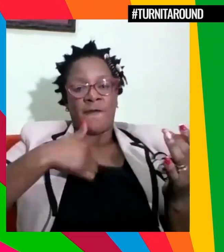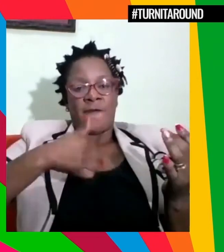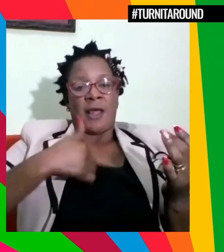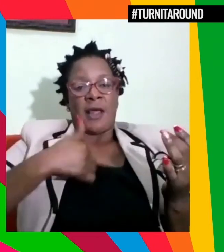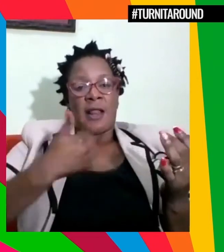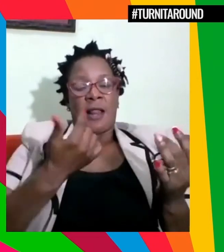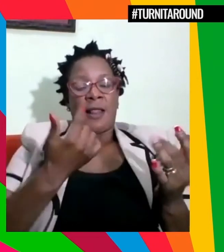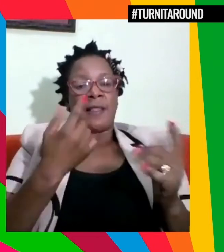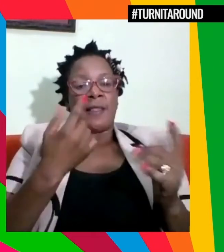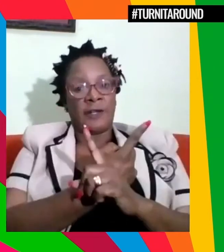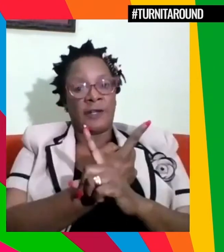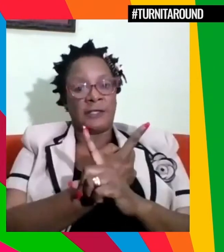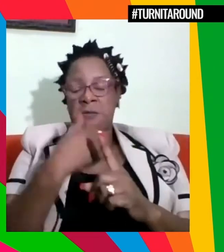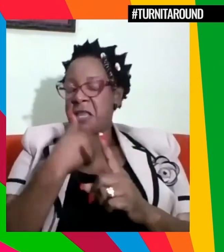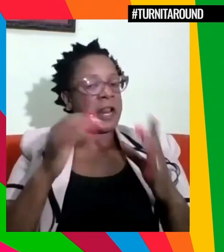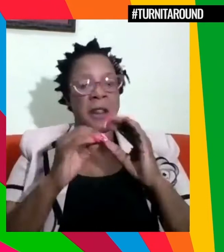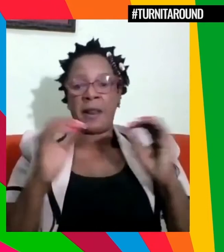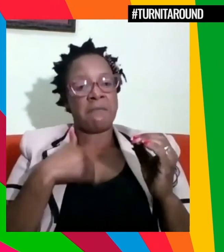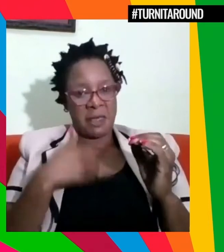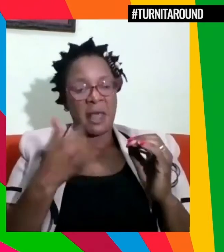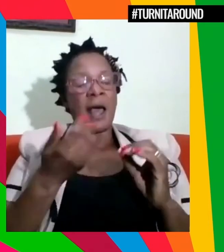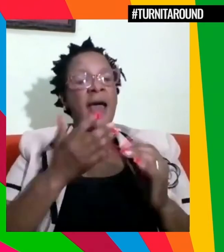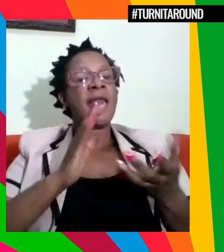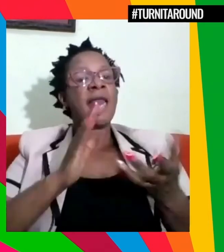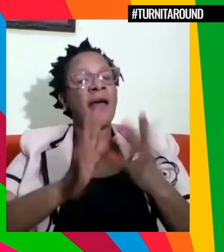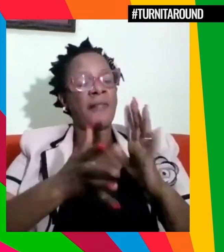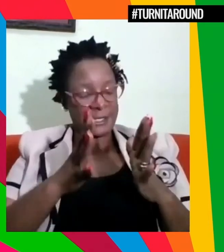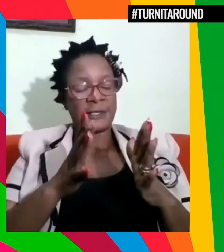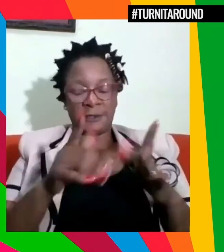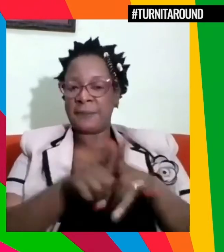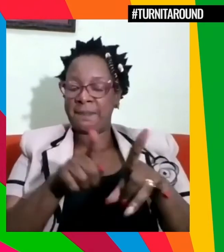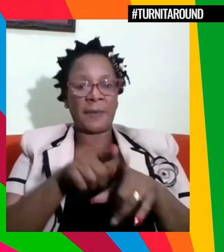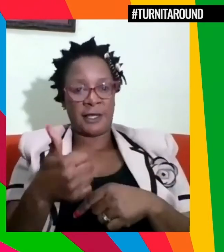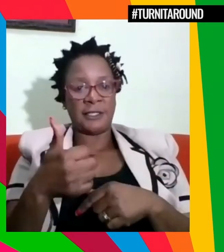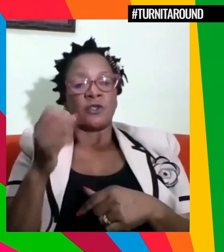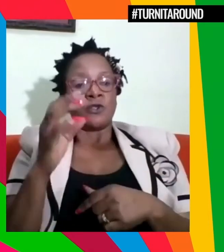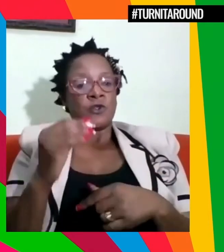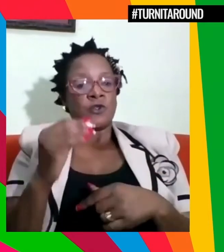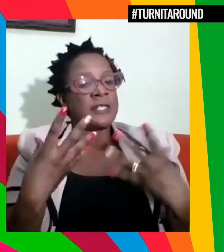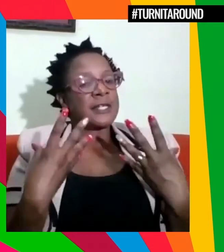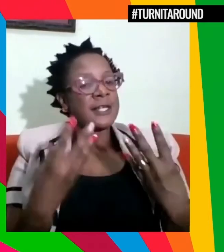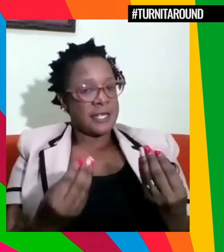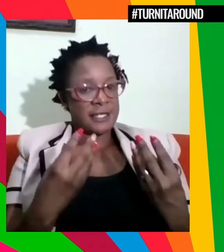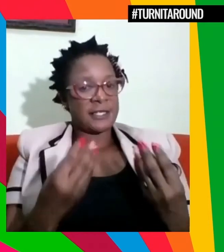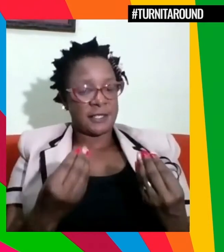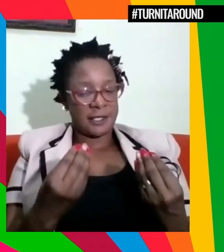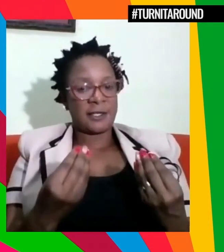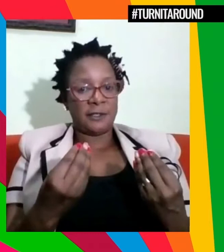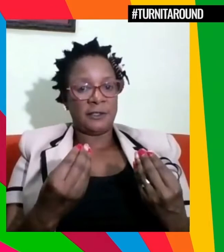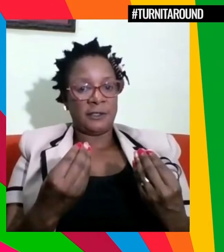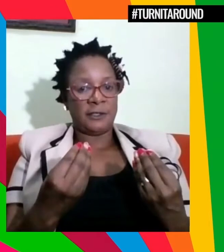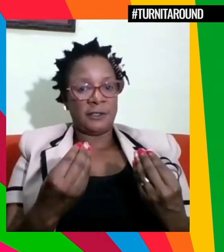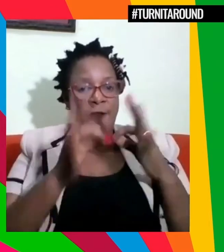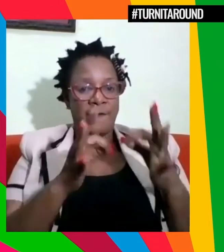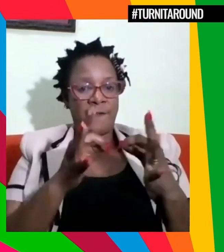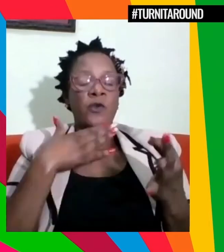Y alguna gente cree que yo no veo ninguna diferencia, que soy atleta y punto, pero para